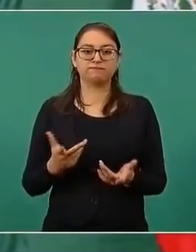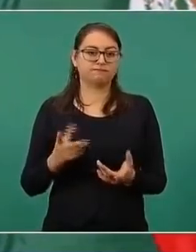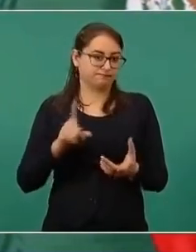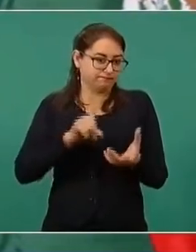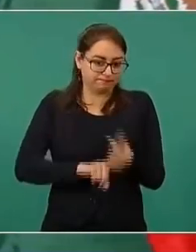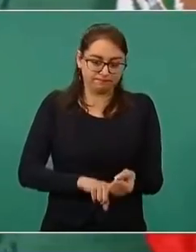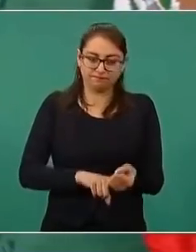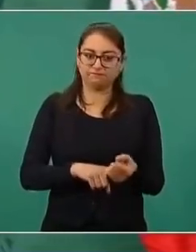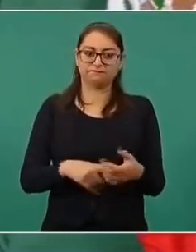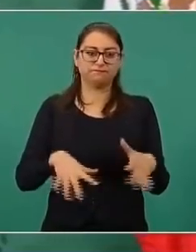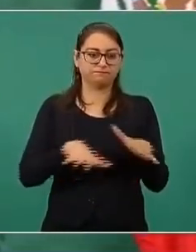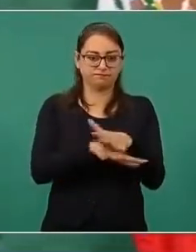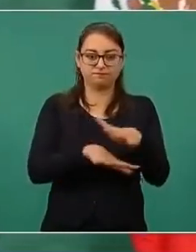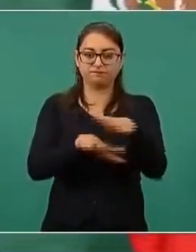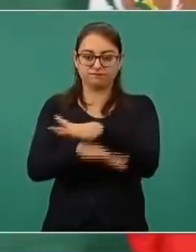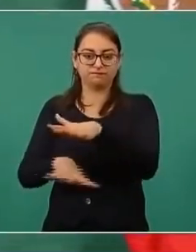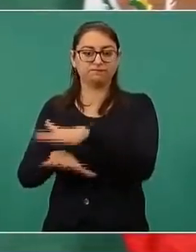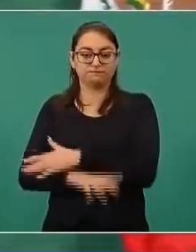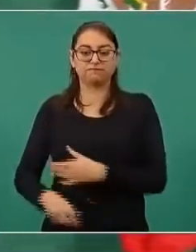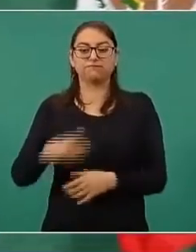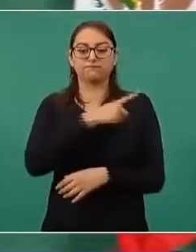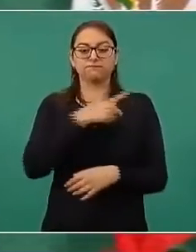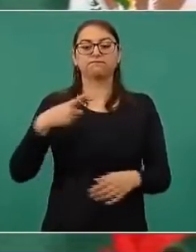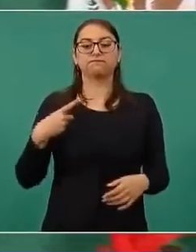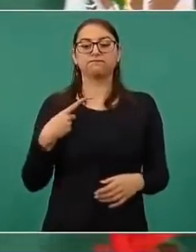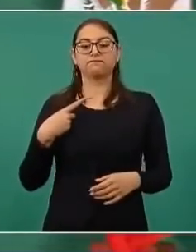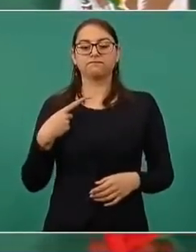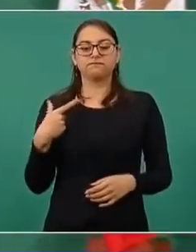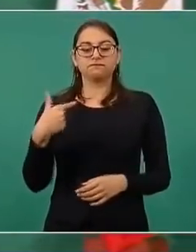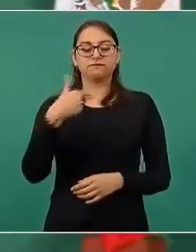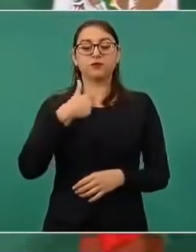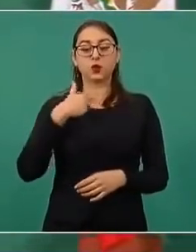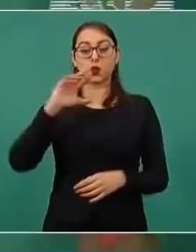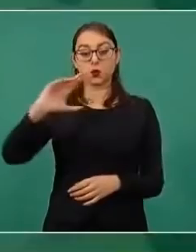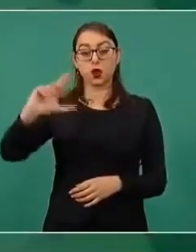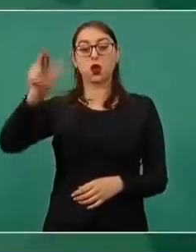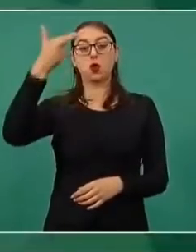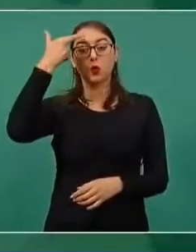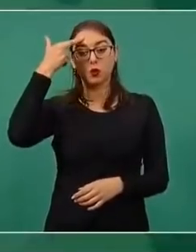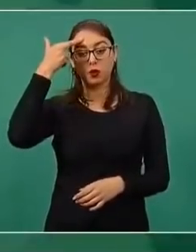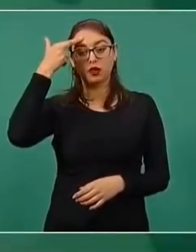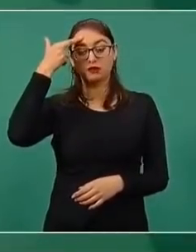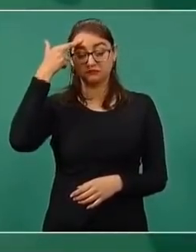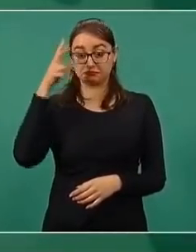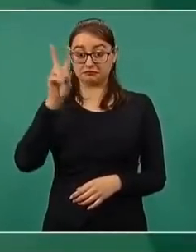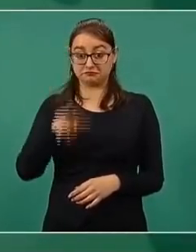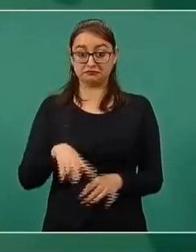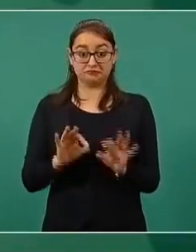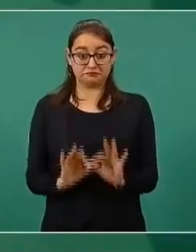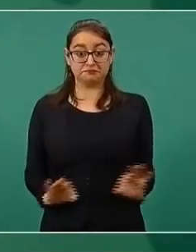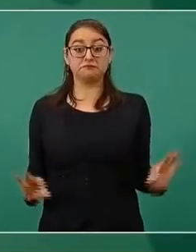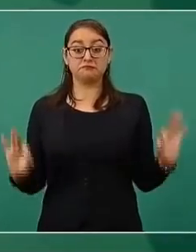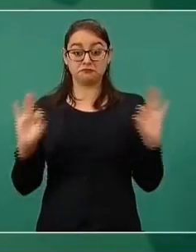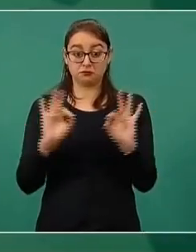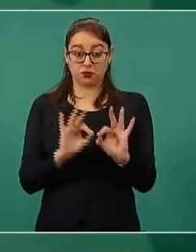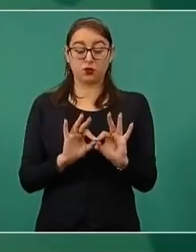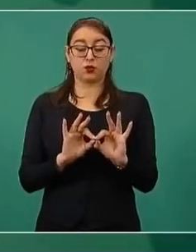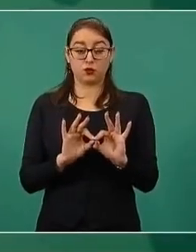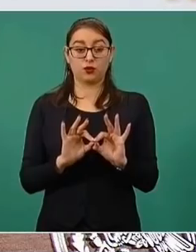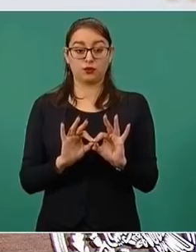institución. Yo también recuerdo, porque todo esto es importante, no voy a